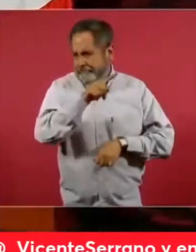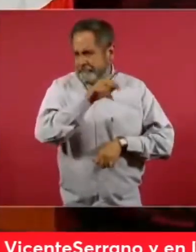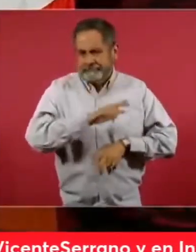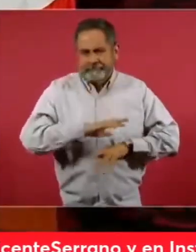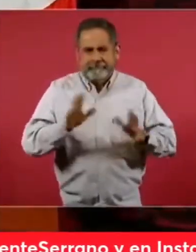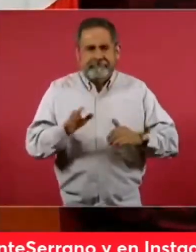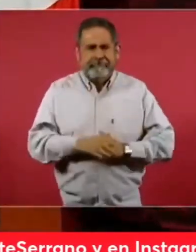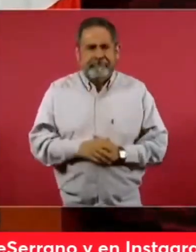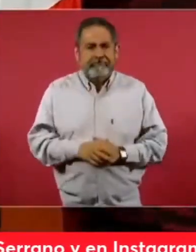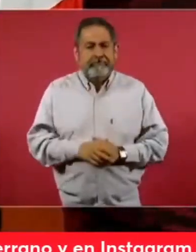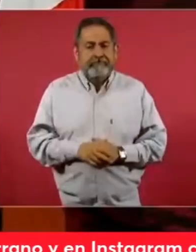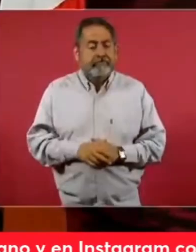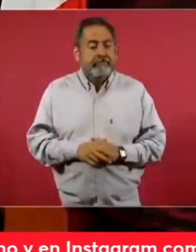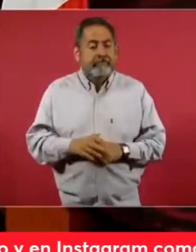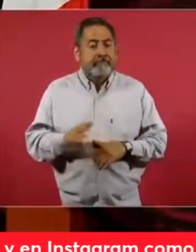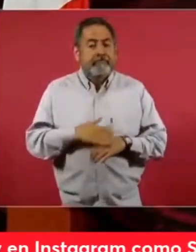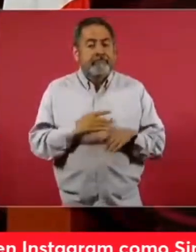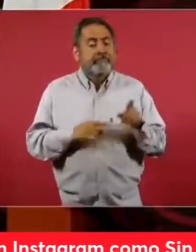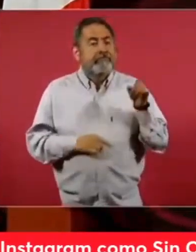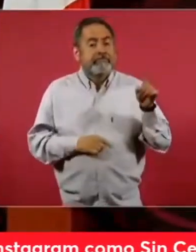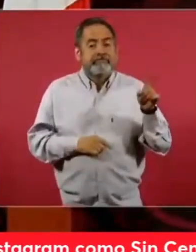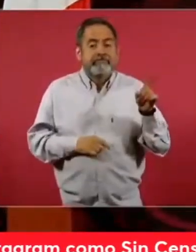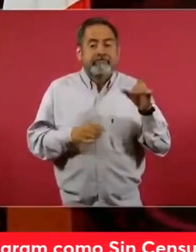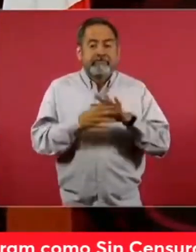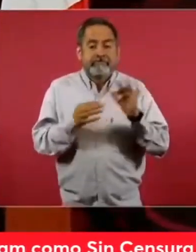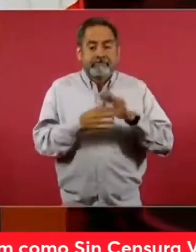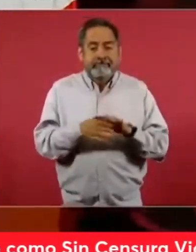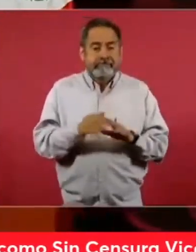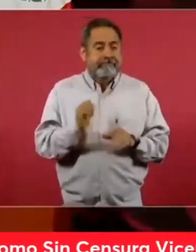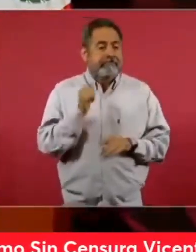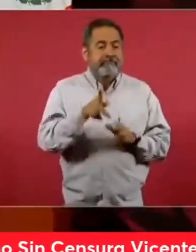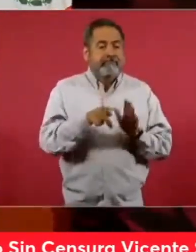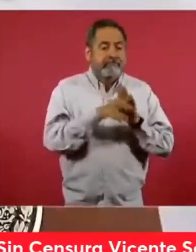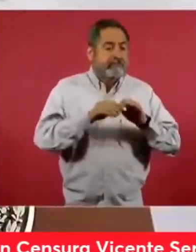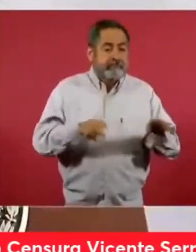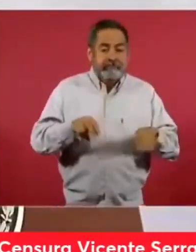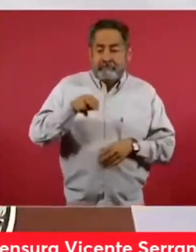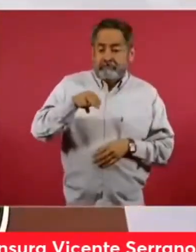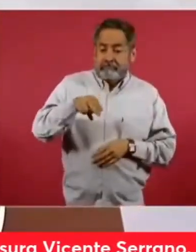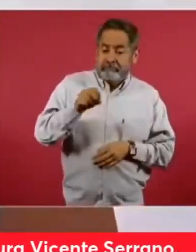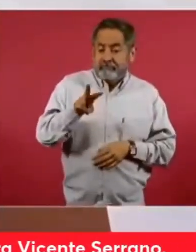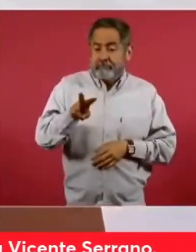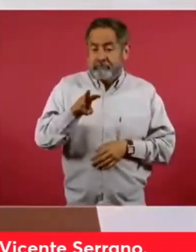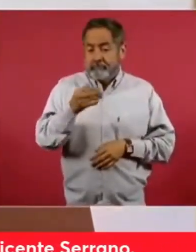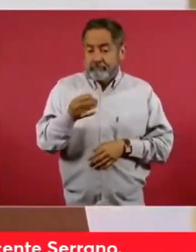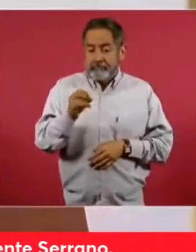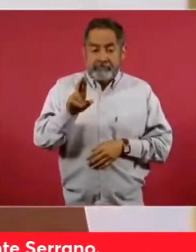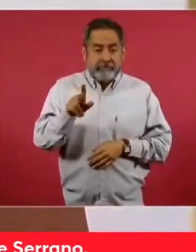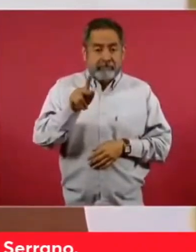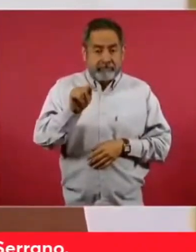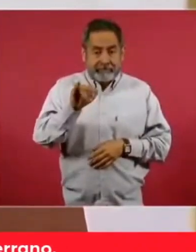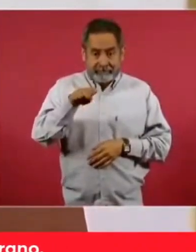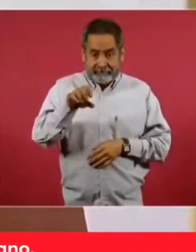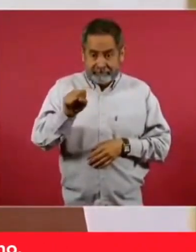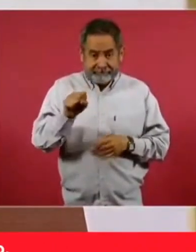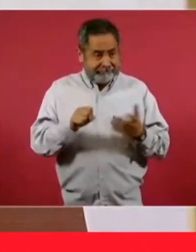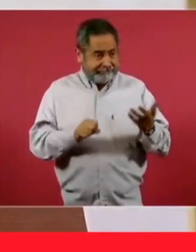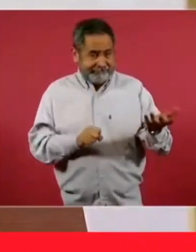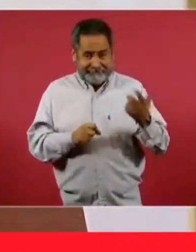ayer el presidente Lula habló sobre el tema, también, en todos lados.